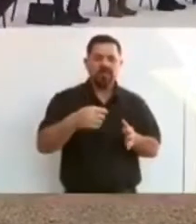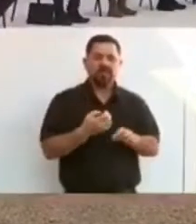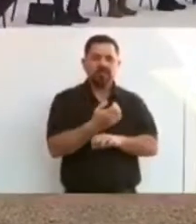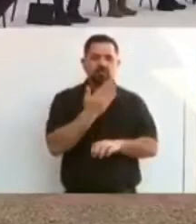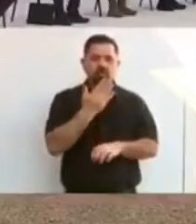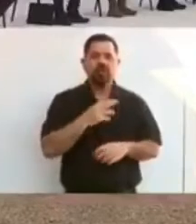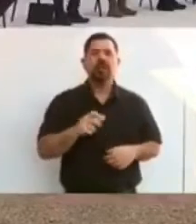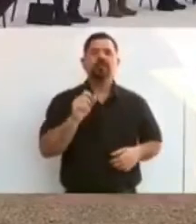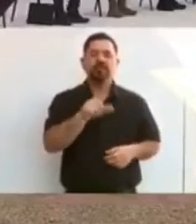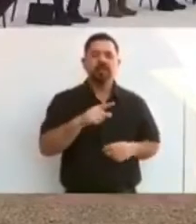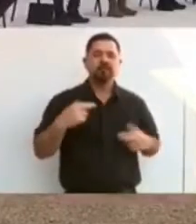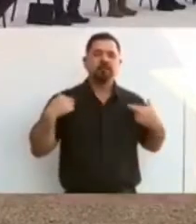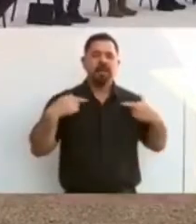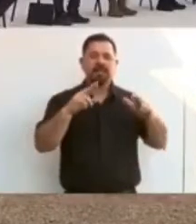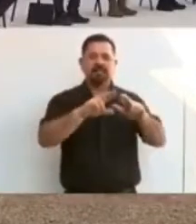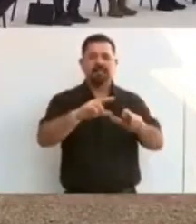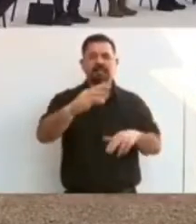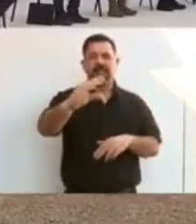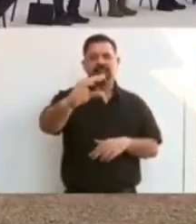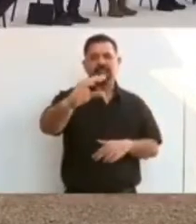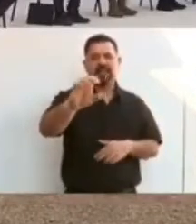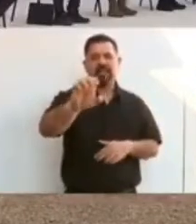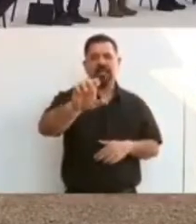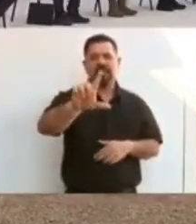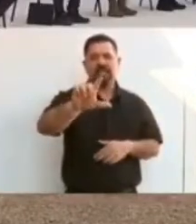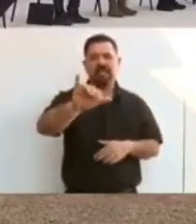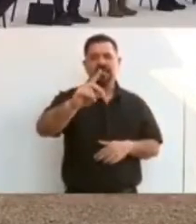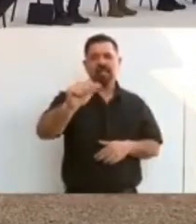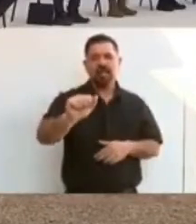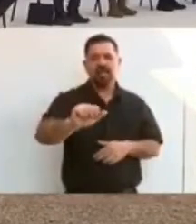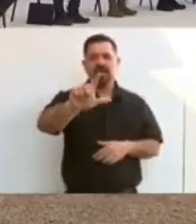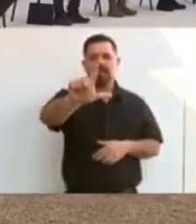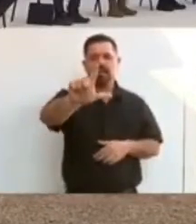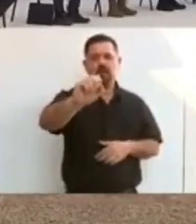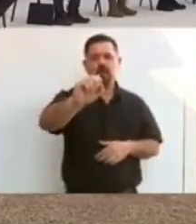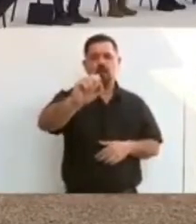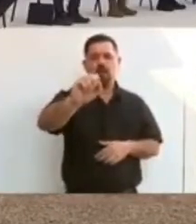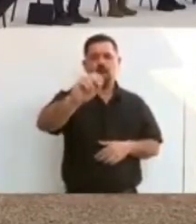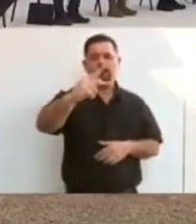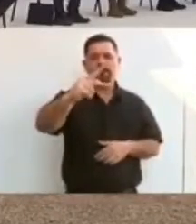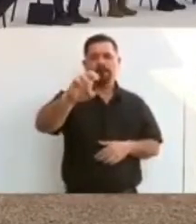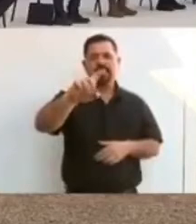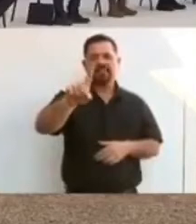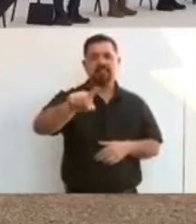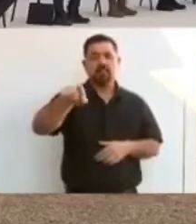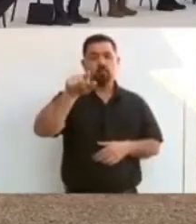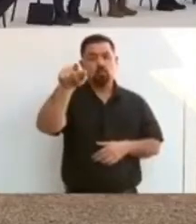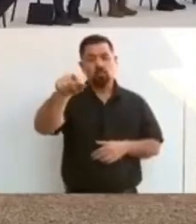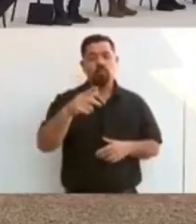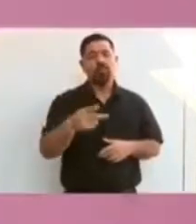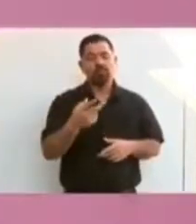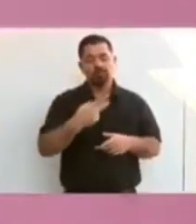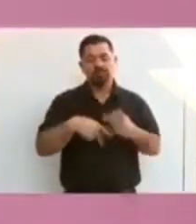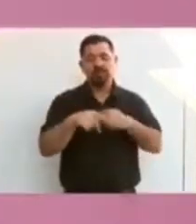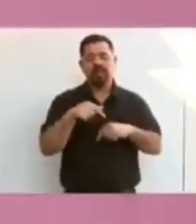Maestra Célida López, muchas gracias por ser la anfitriona de este evento. Y, por supuesto, a mi